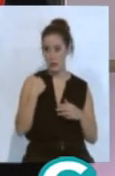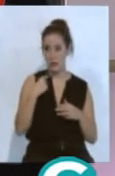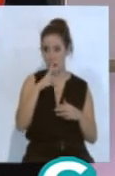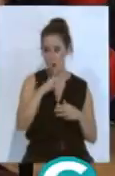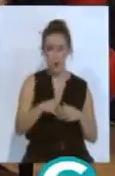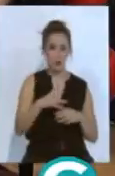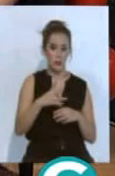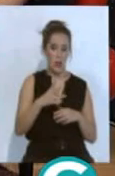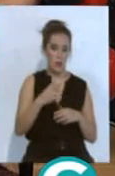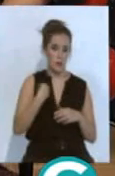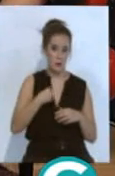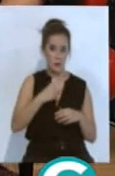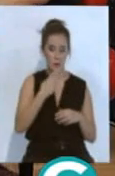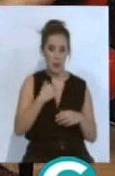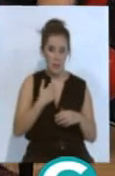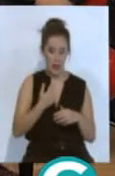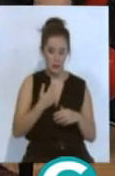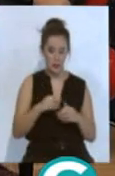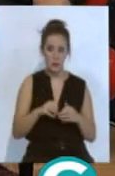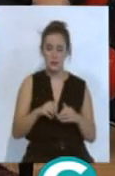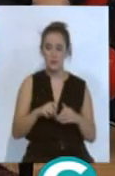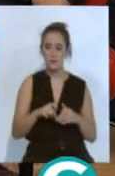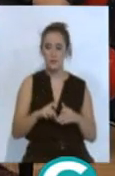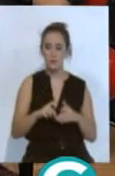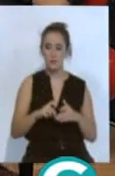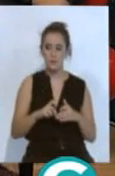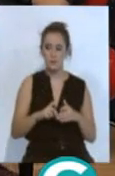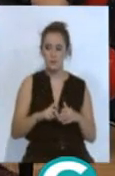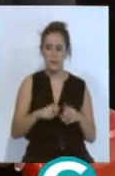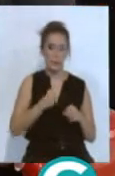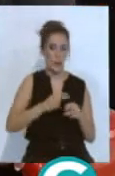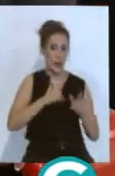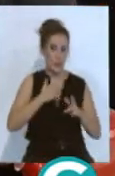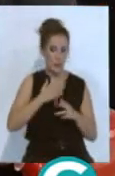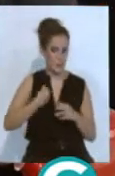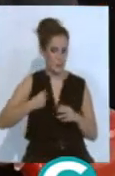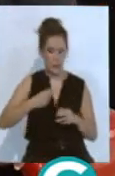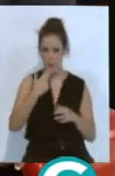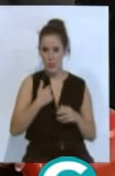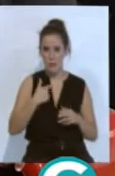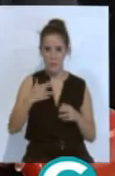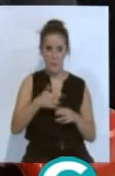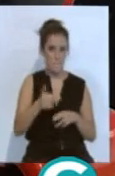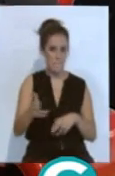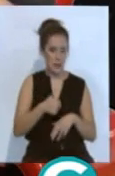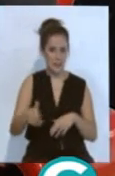4 años con los mismos ¿Qué zapatos. ¿Qué me dices? Yo eso lo quiero saber. Desde los cazadores son los mismos zapatos. Los